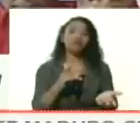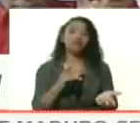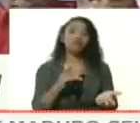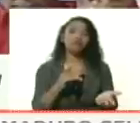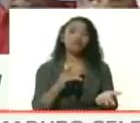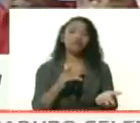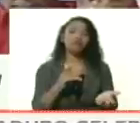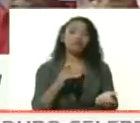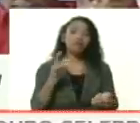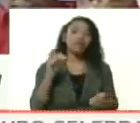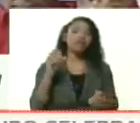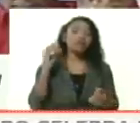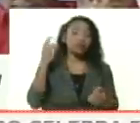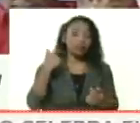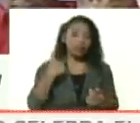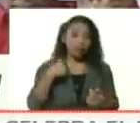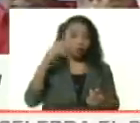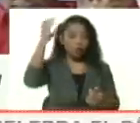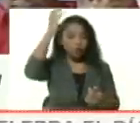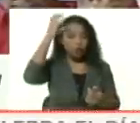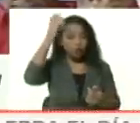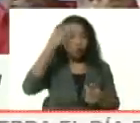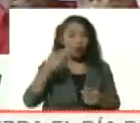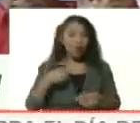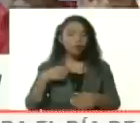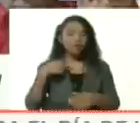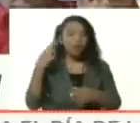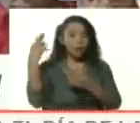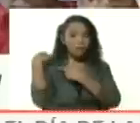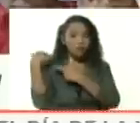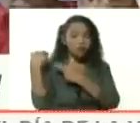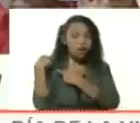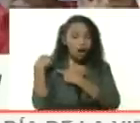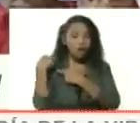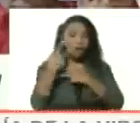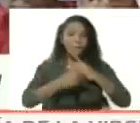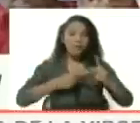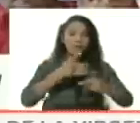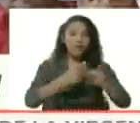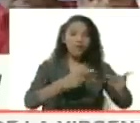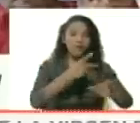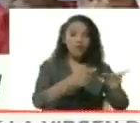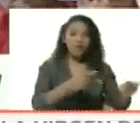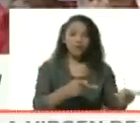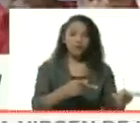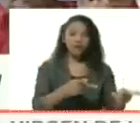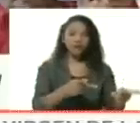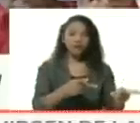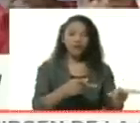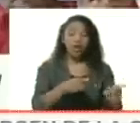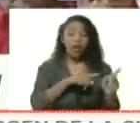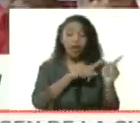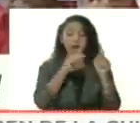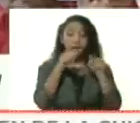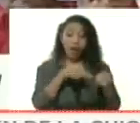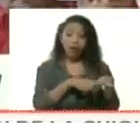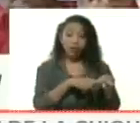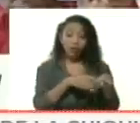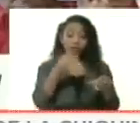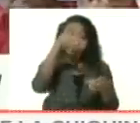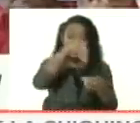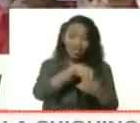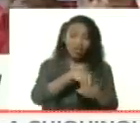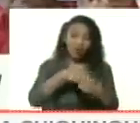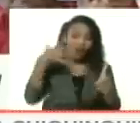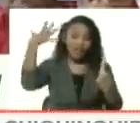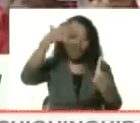sea capaz de dirigir el proceso revolucionario en muchas instancias. Todo esto dentro de la